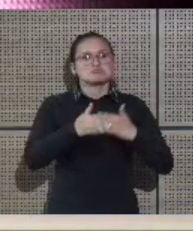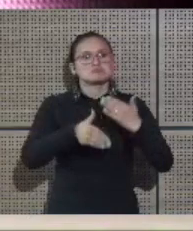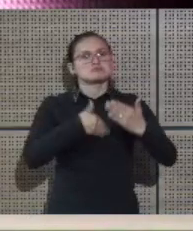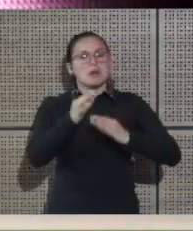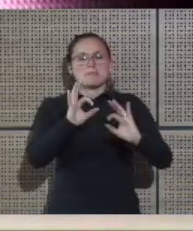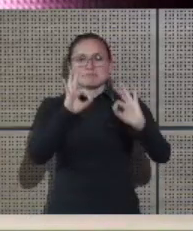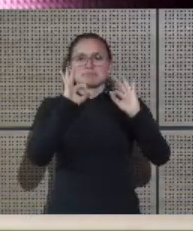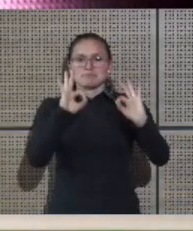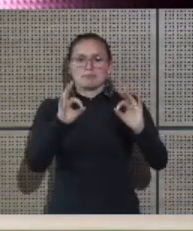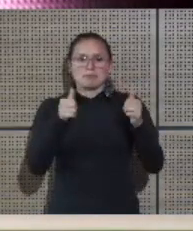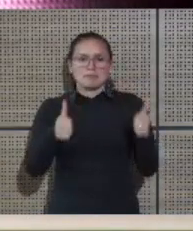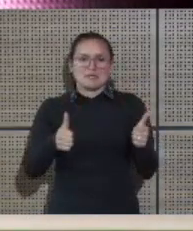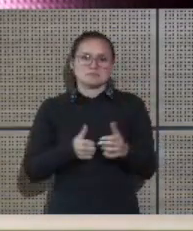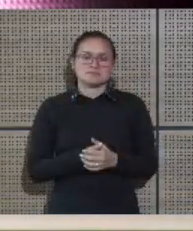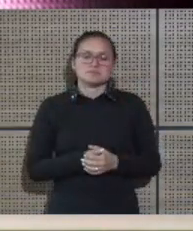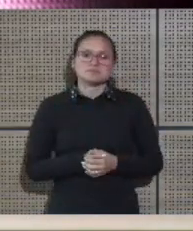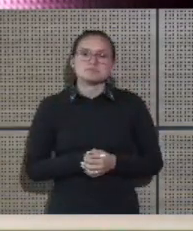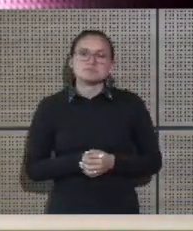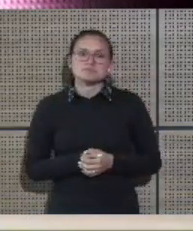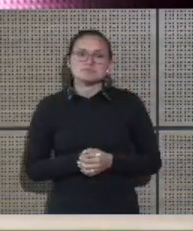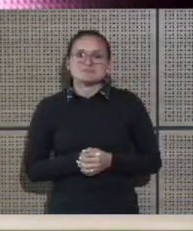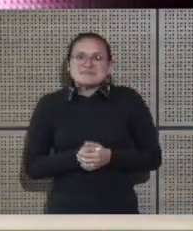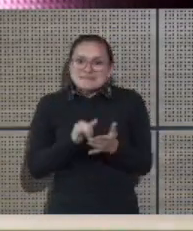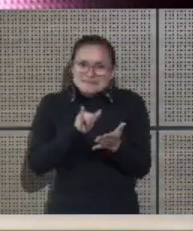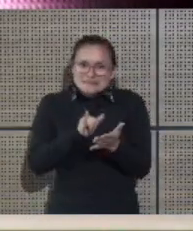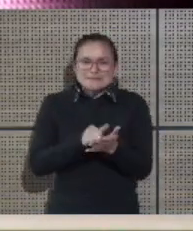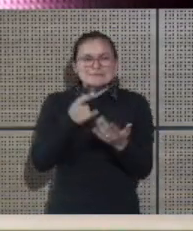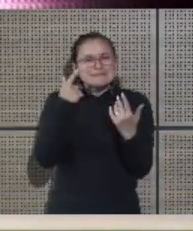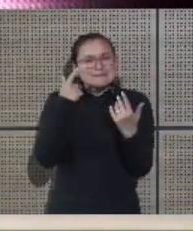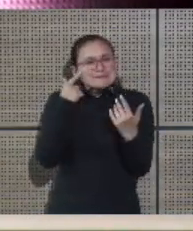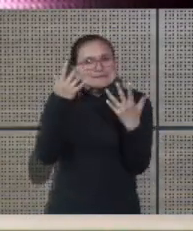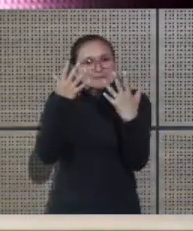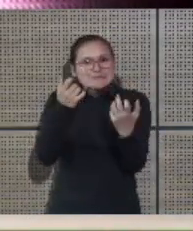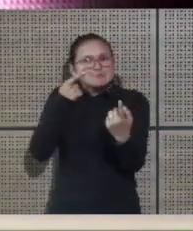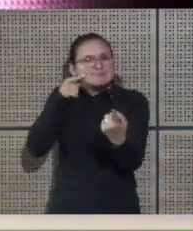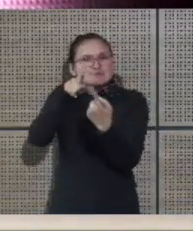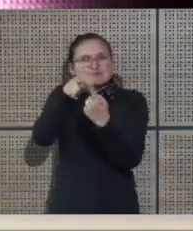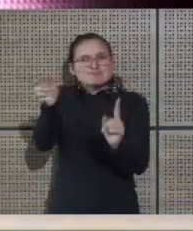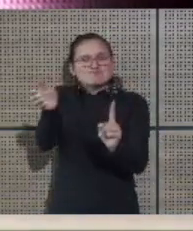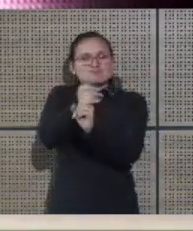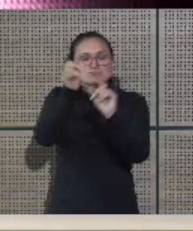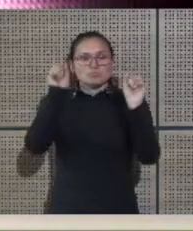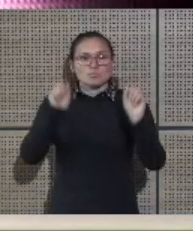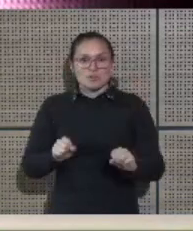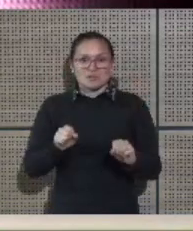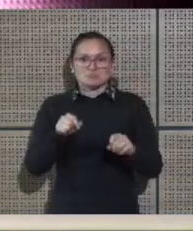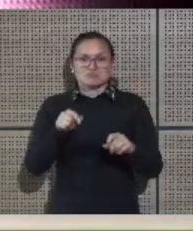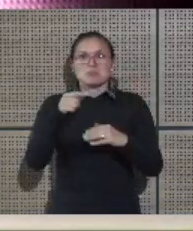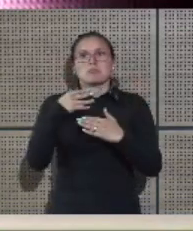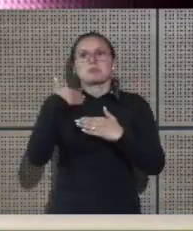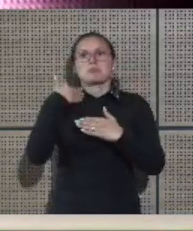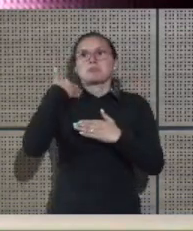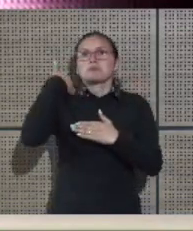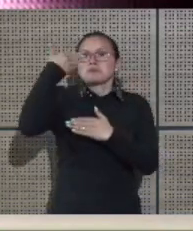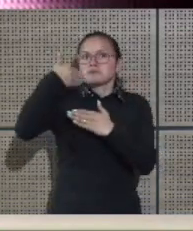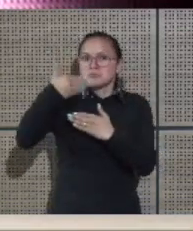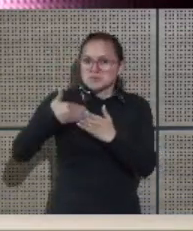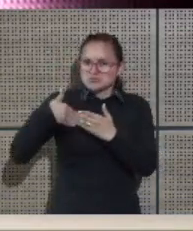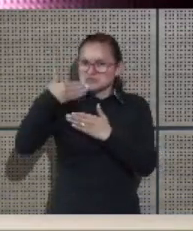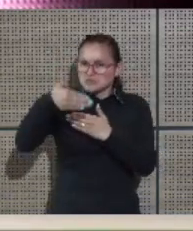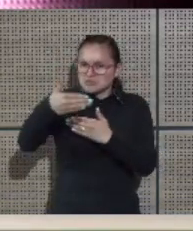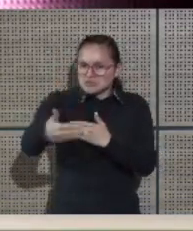al final de cuentas, contribuir a este sueño extraordinario de tener a la vuelta de una